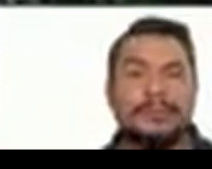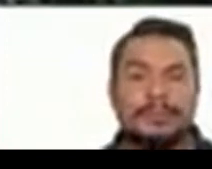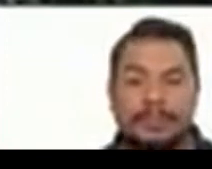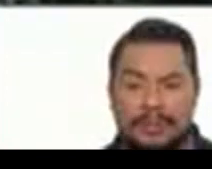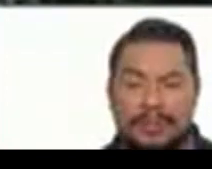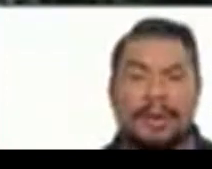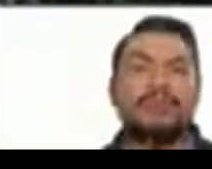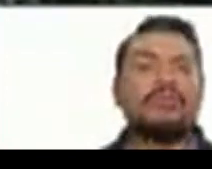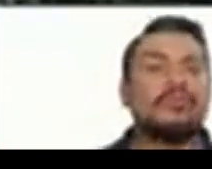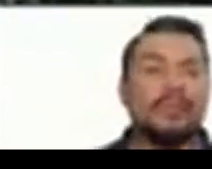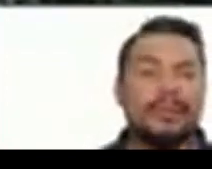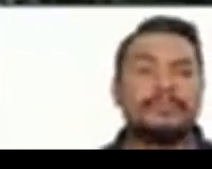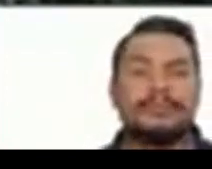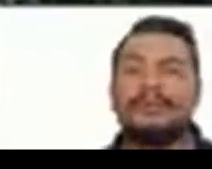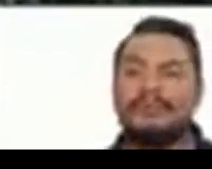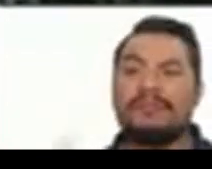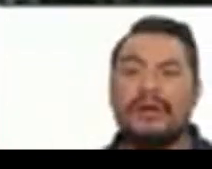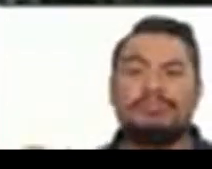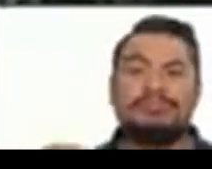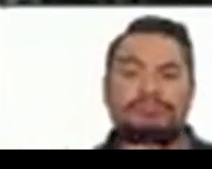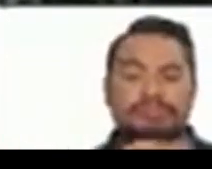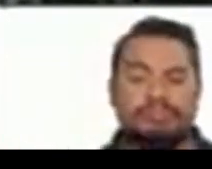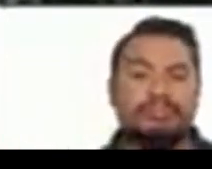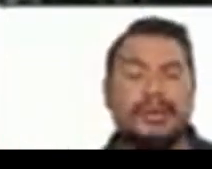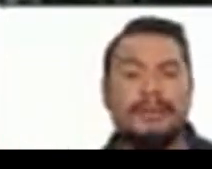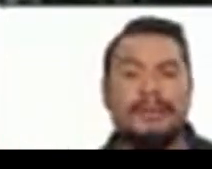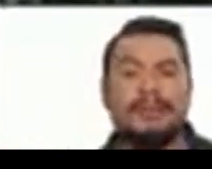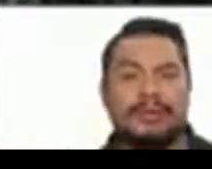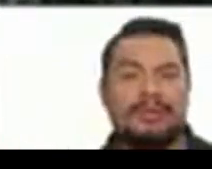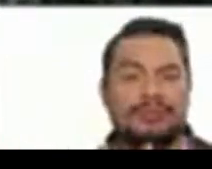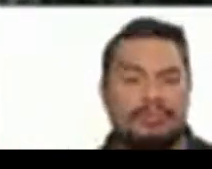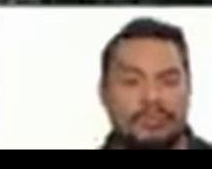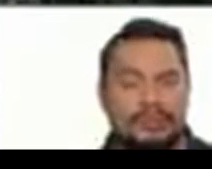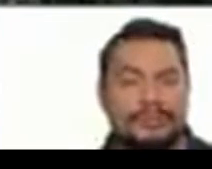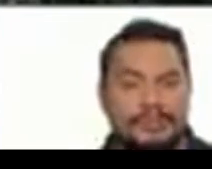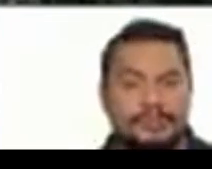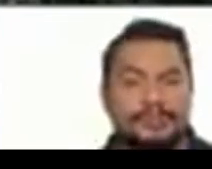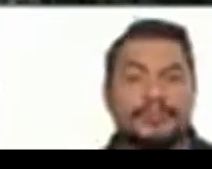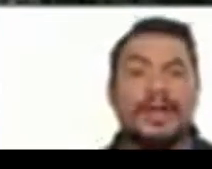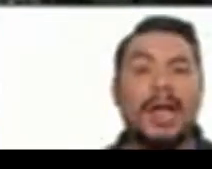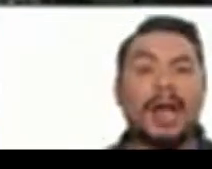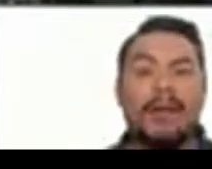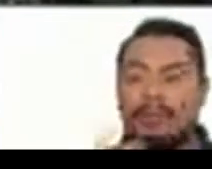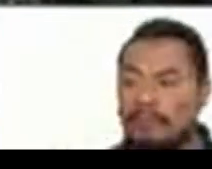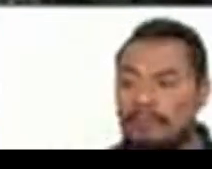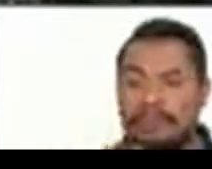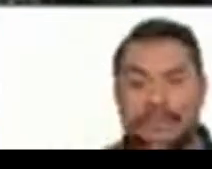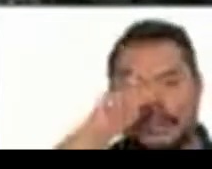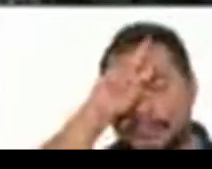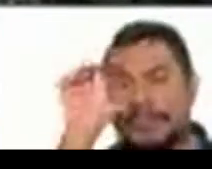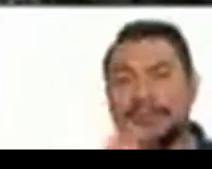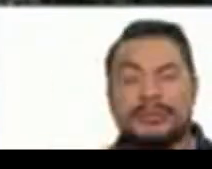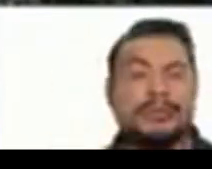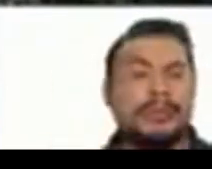espacios naturales y la biodiversidad que albergan nuestros territorios. La amistad entre el Perú y el